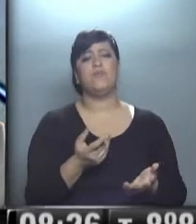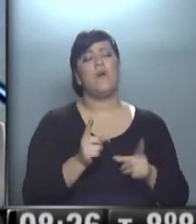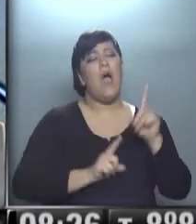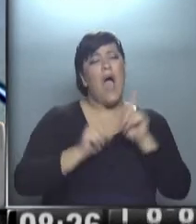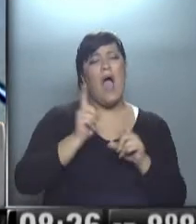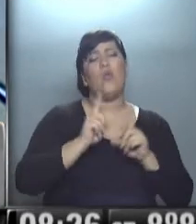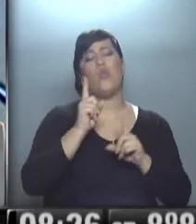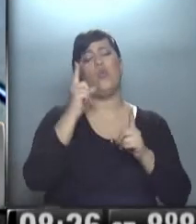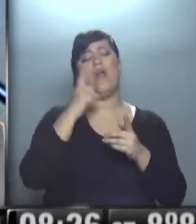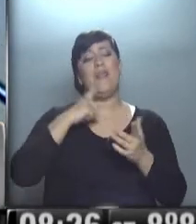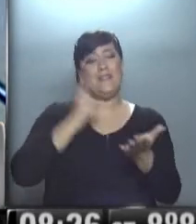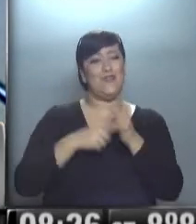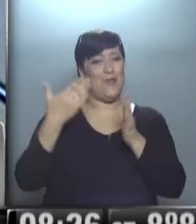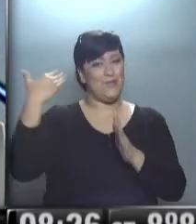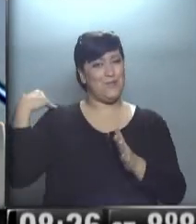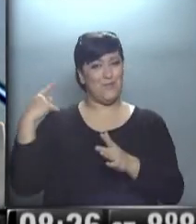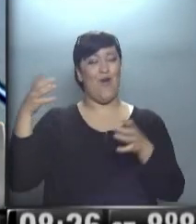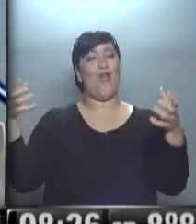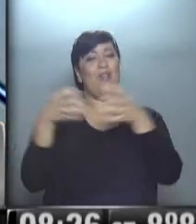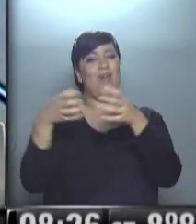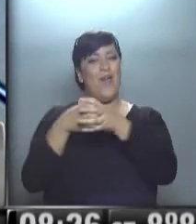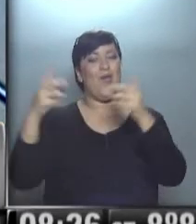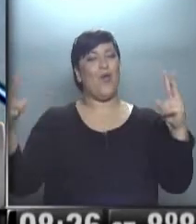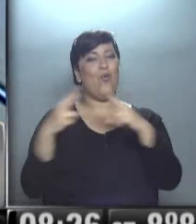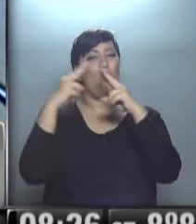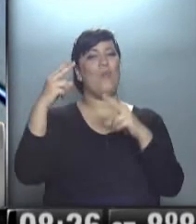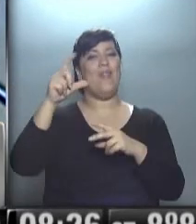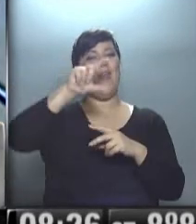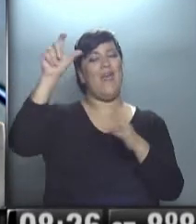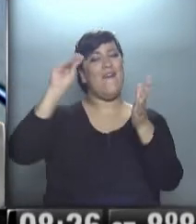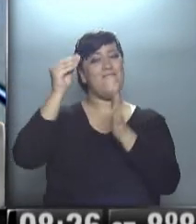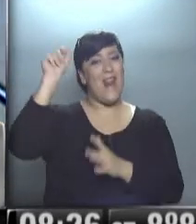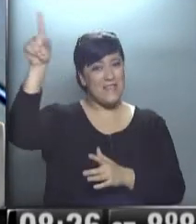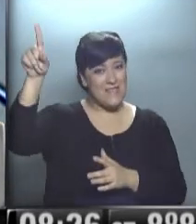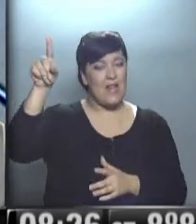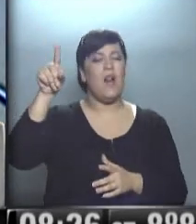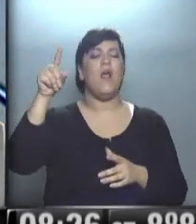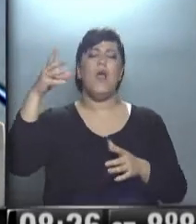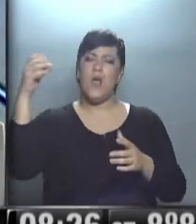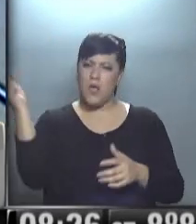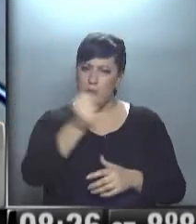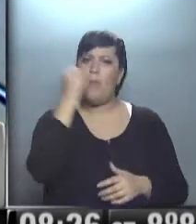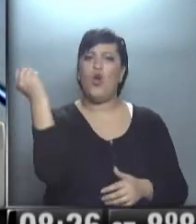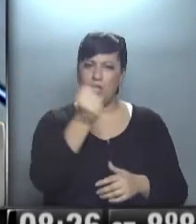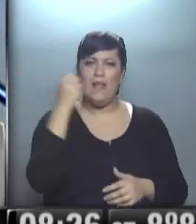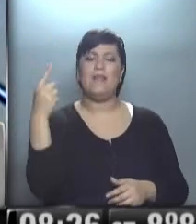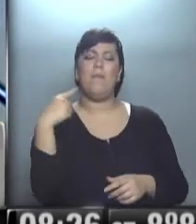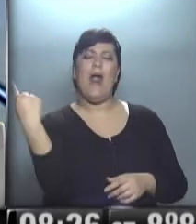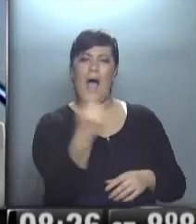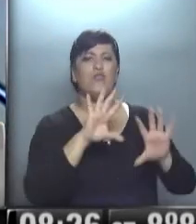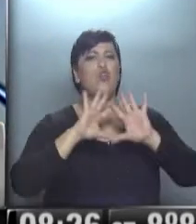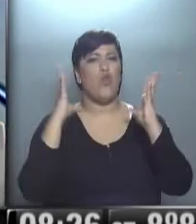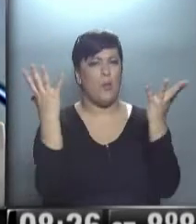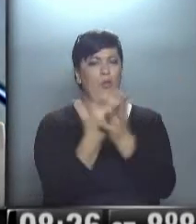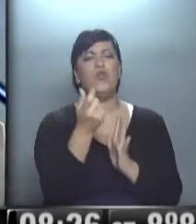estratégicas que se han tomado en esta cumbre de fortaleza son muy importantes para el escenario internacional por ejemplo la